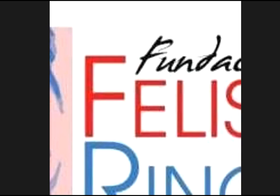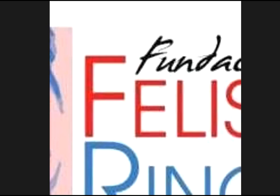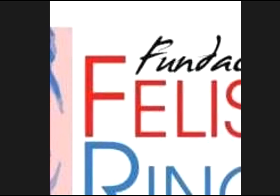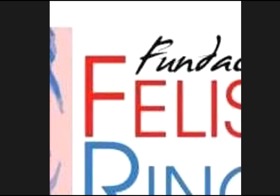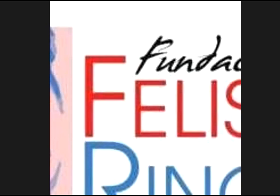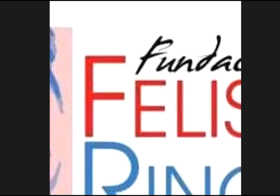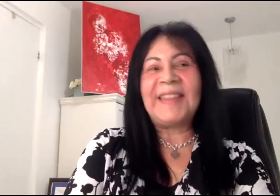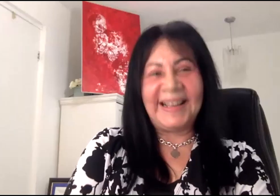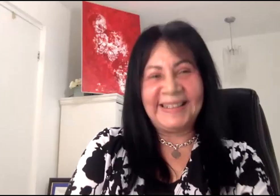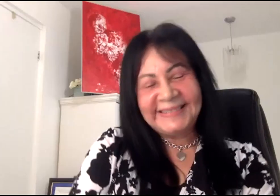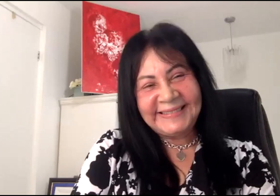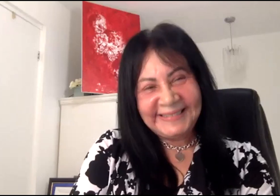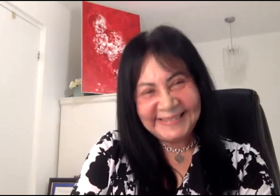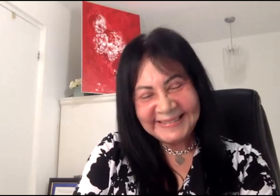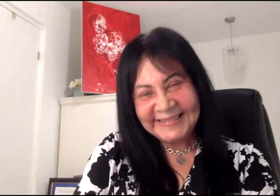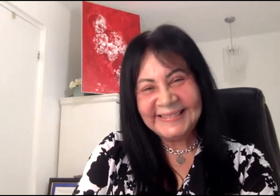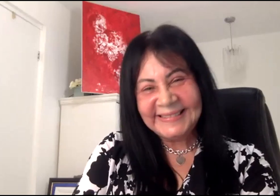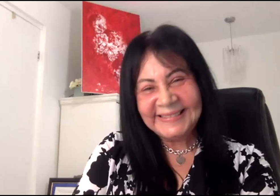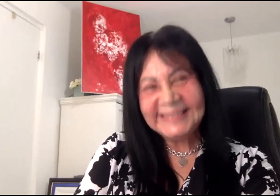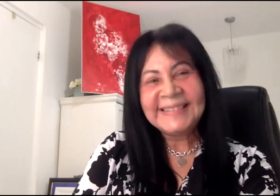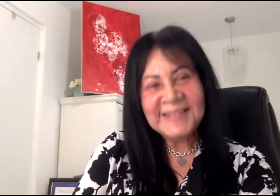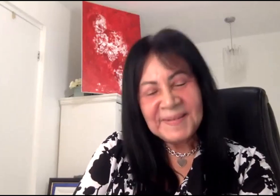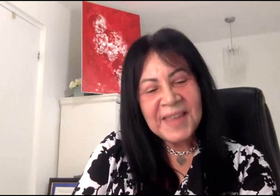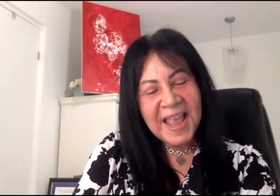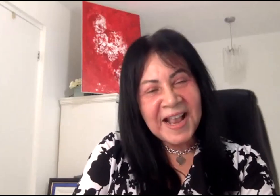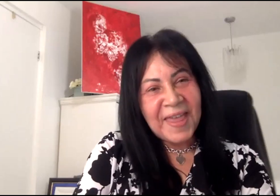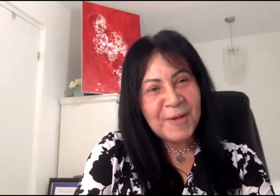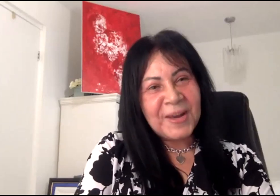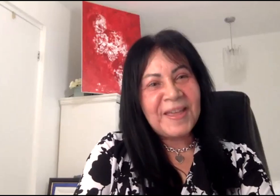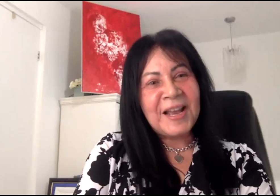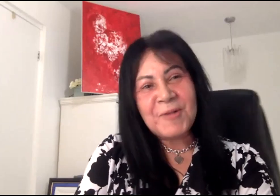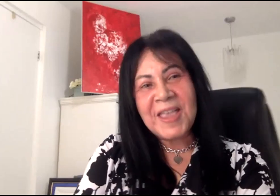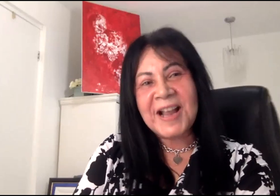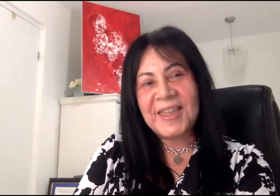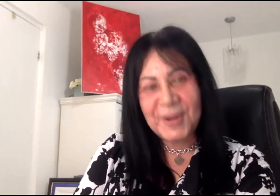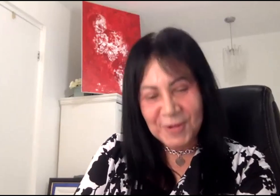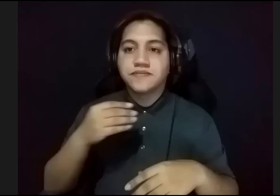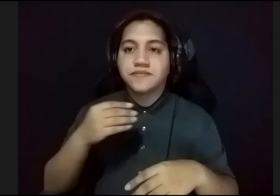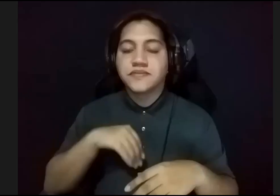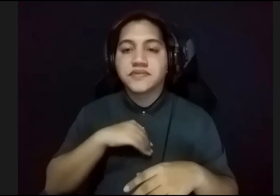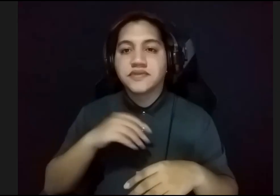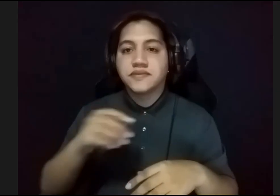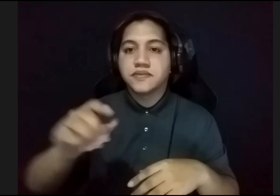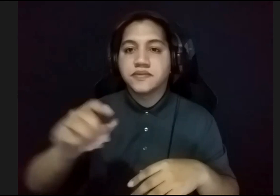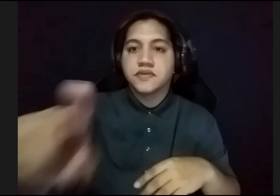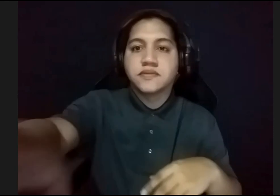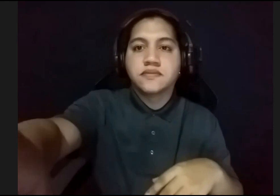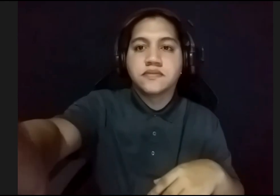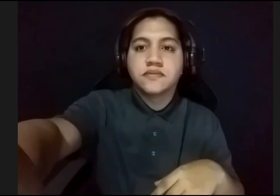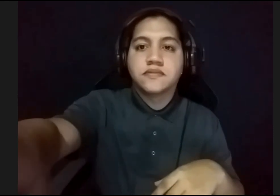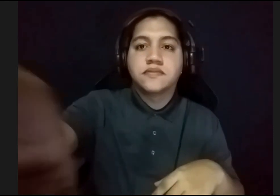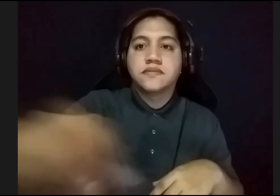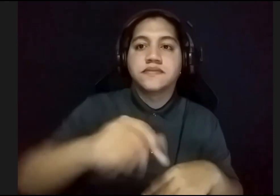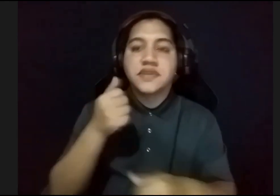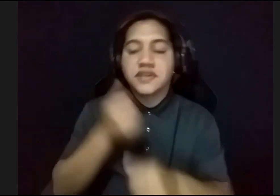Juan, el director del patrimonio histórico. En cada una de las huellas que dejó en los adoquines, ahí él vive